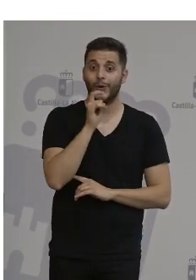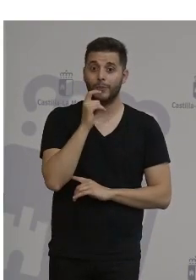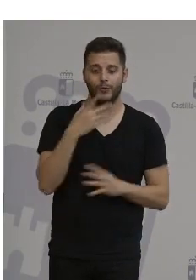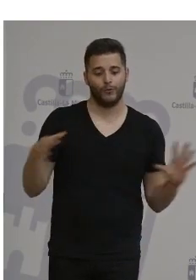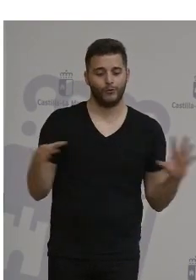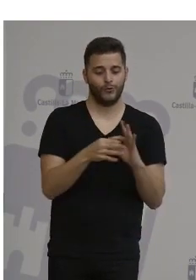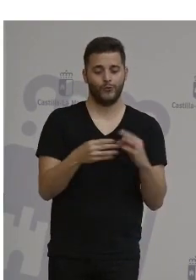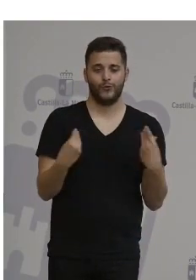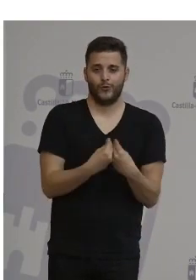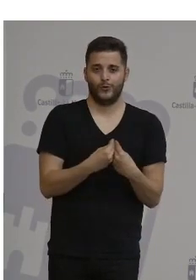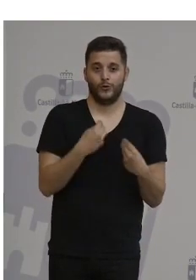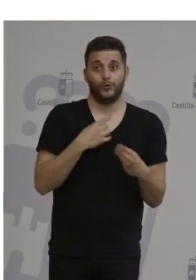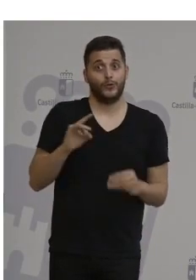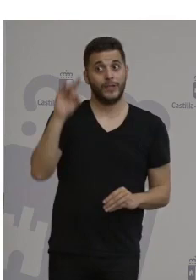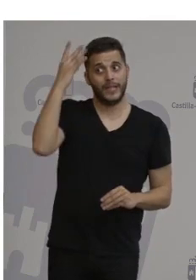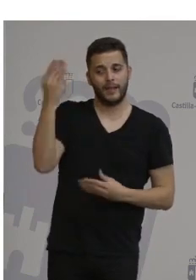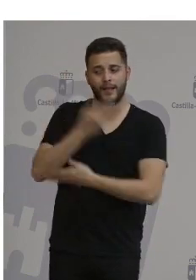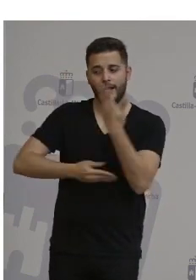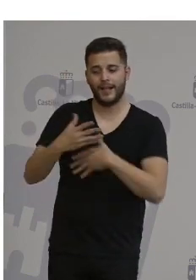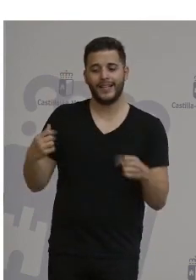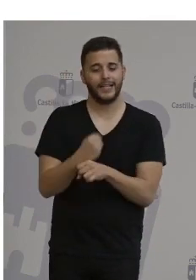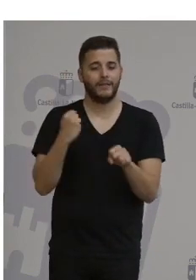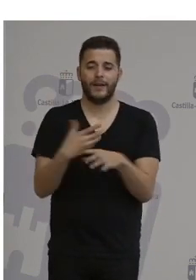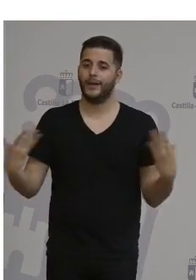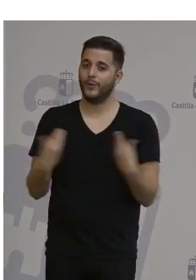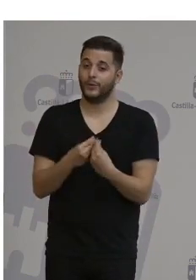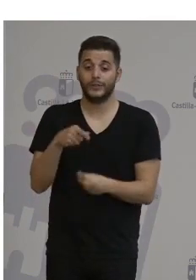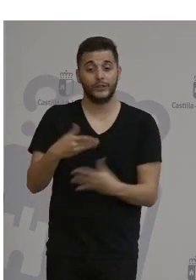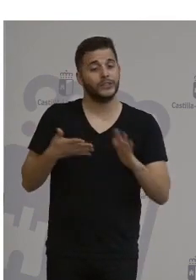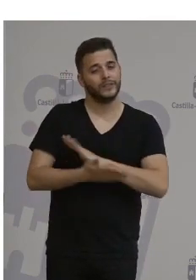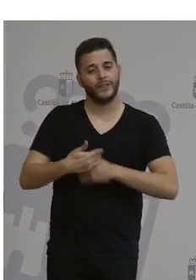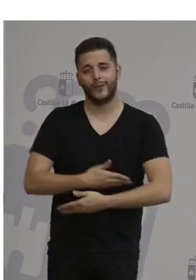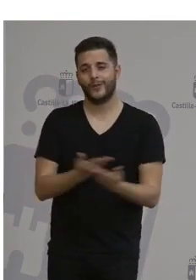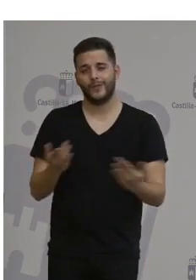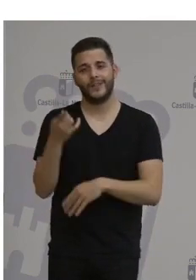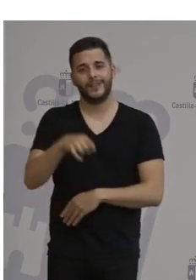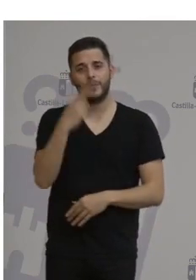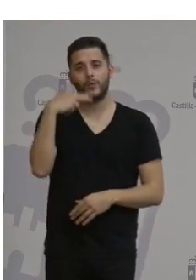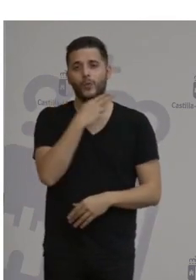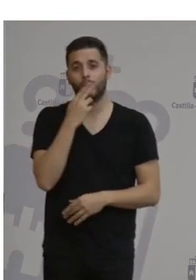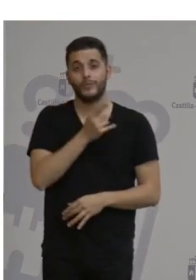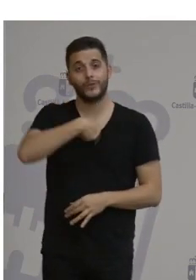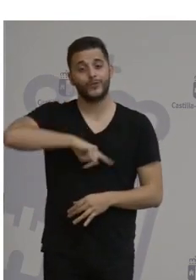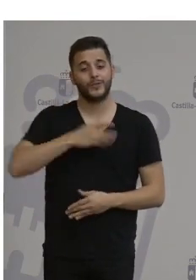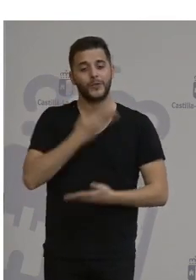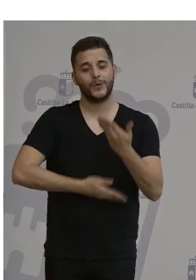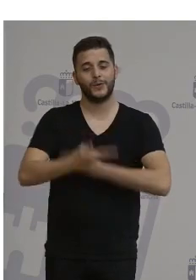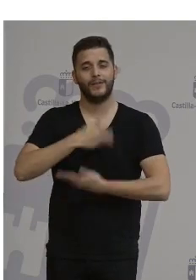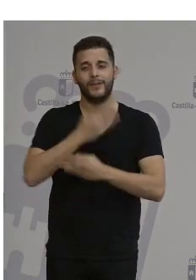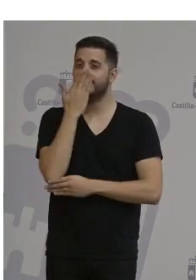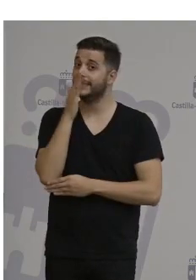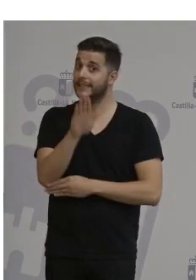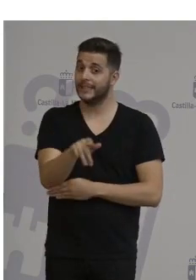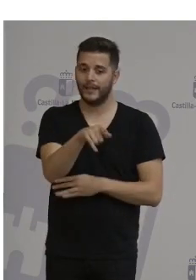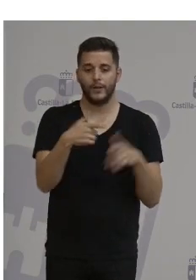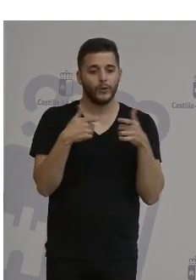fuerzas, compartir una idea y trabajar juntos. Y esto es confianza. Y este también es nuestro compromiso. La colaboración sincera con